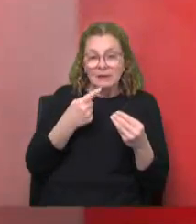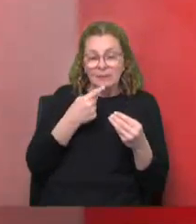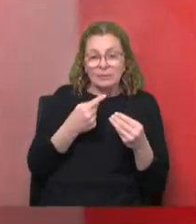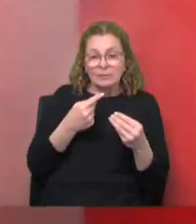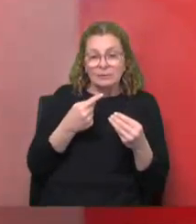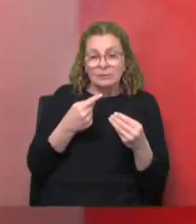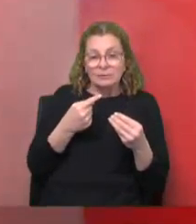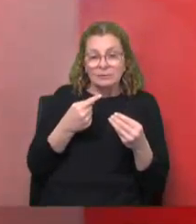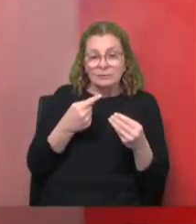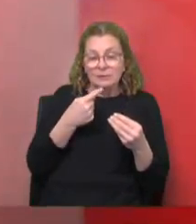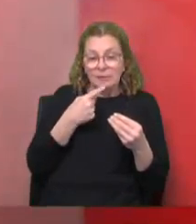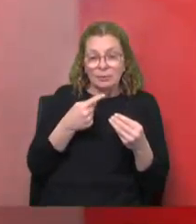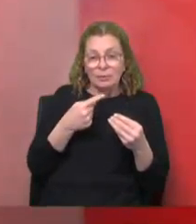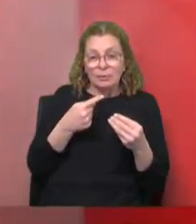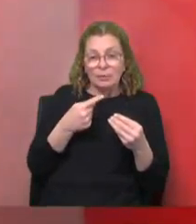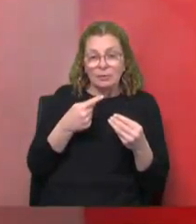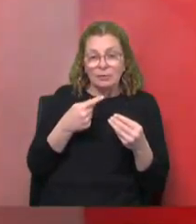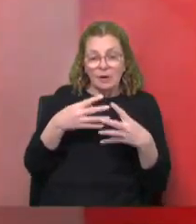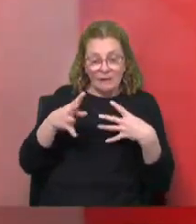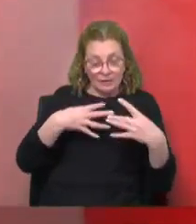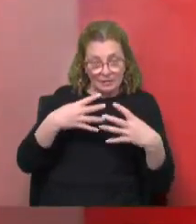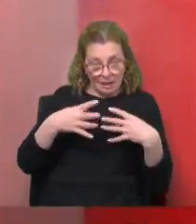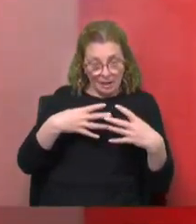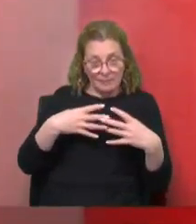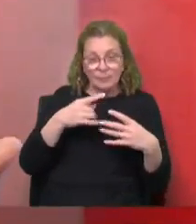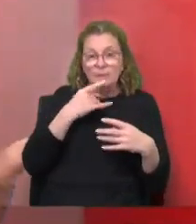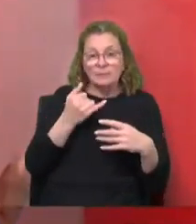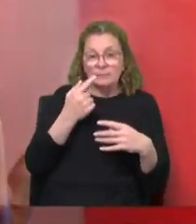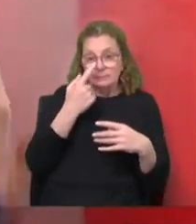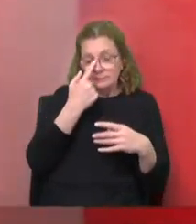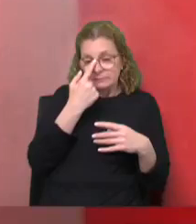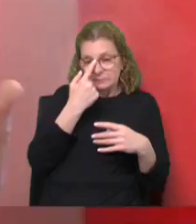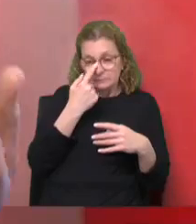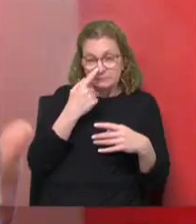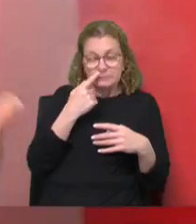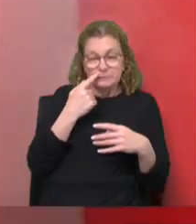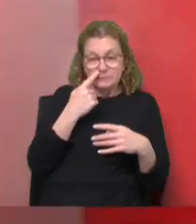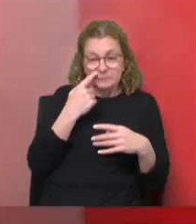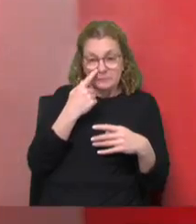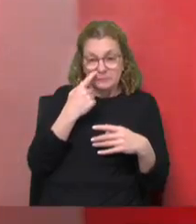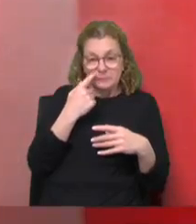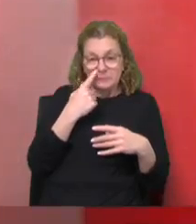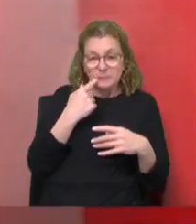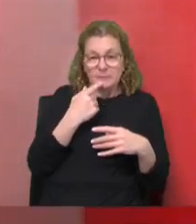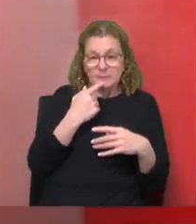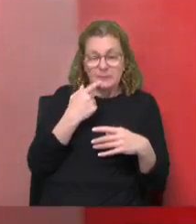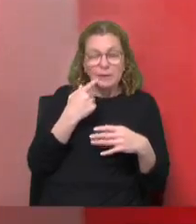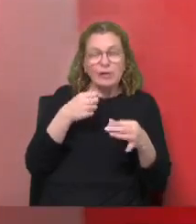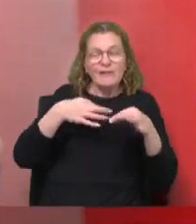de lo ferial, digamos, de la comercial, la parte de los stands que venden merchandising, remeras,